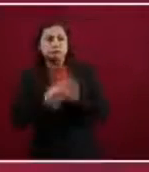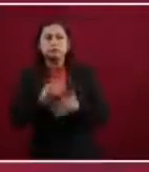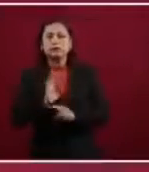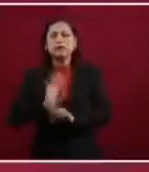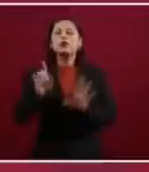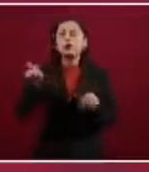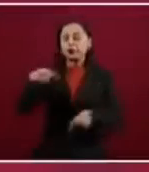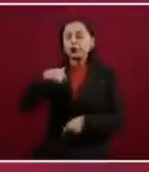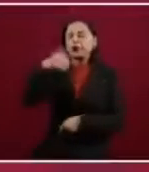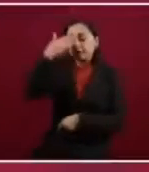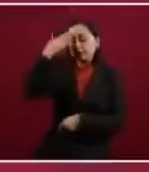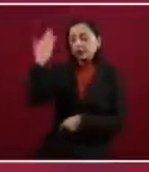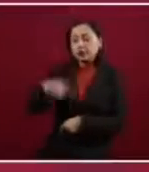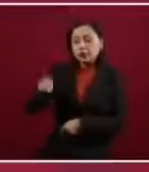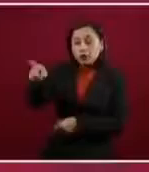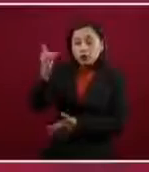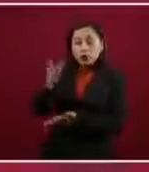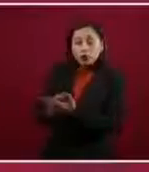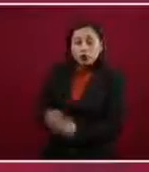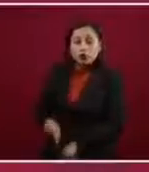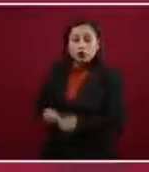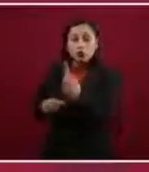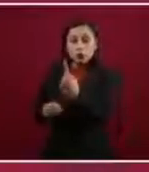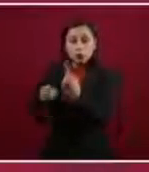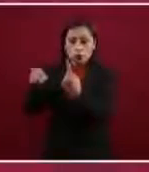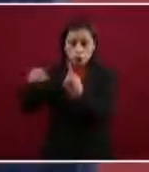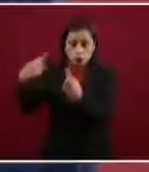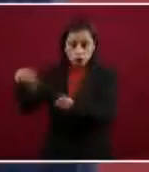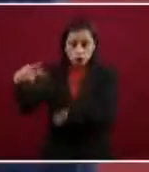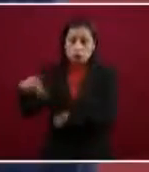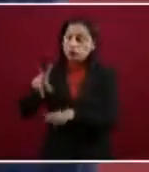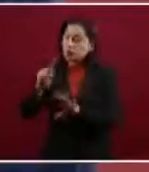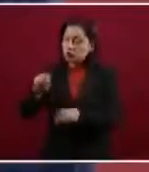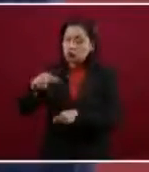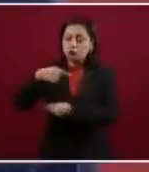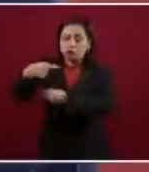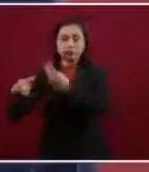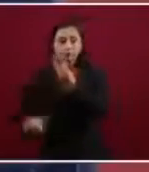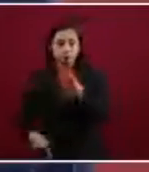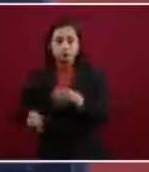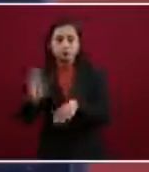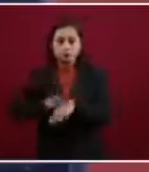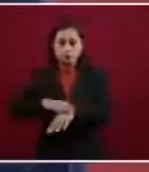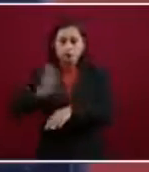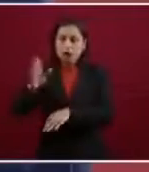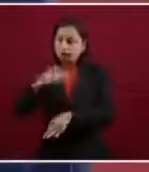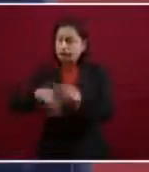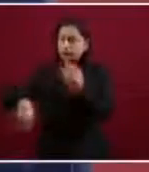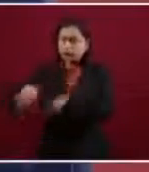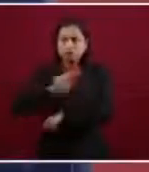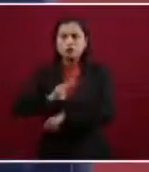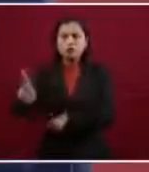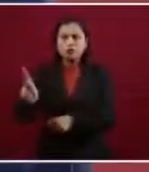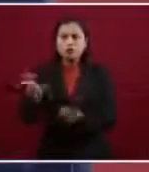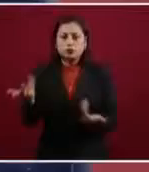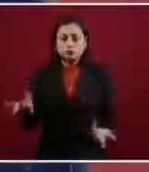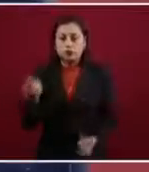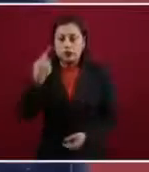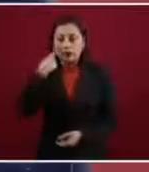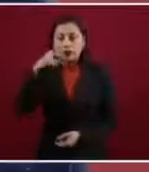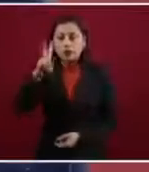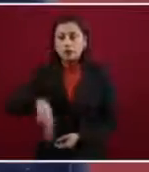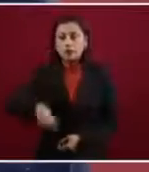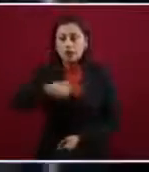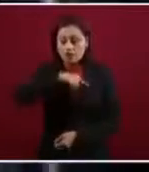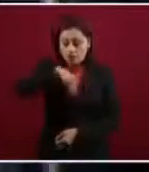estás hablando por ti. O solamente por ti, estás hablando por todos. Es que es nuestra responsabilidad. Cuando